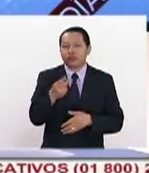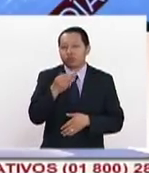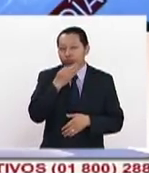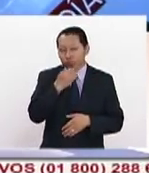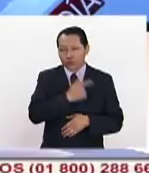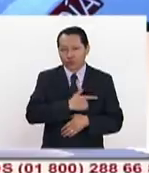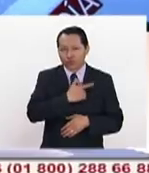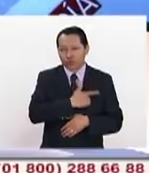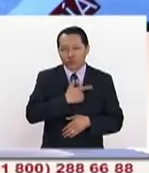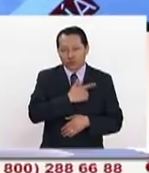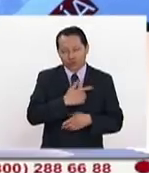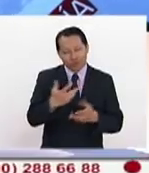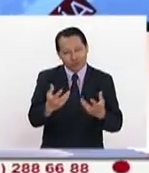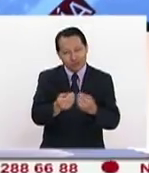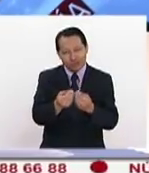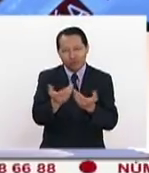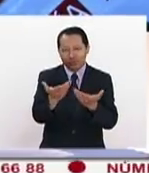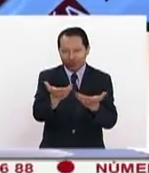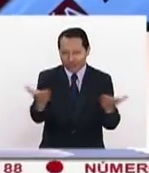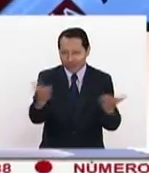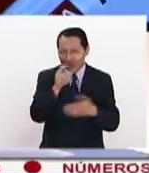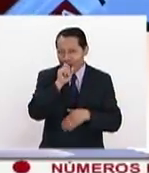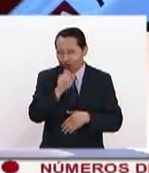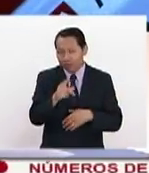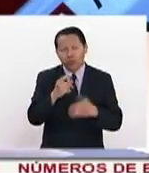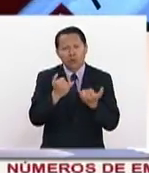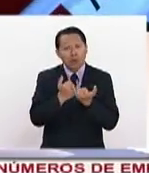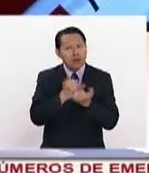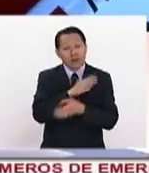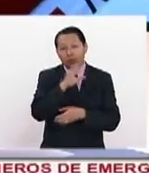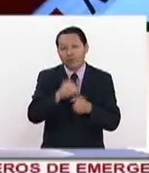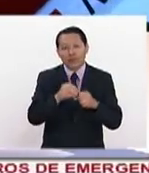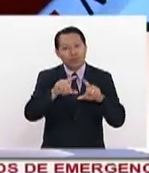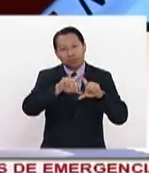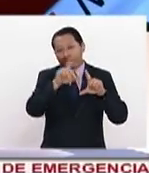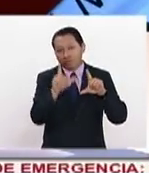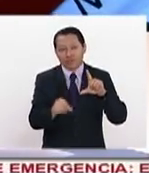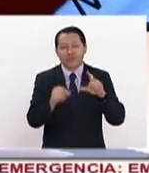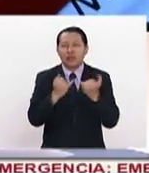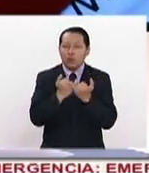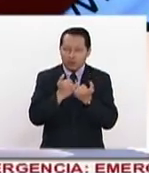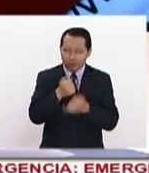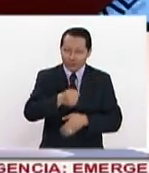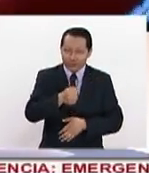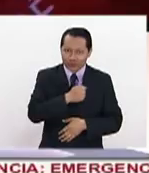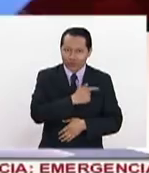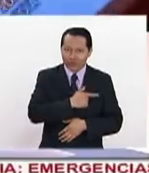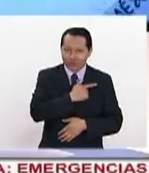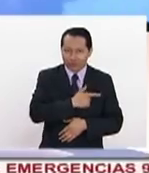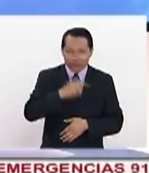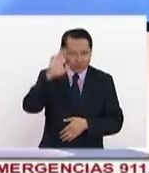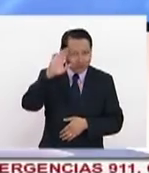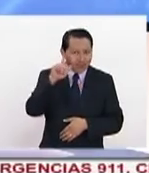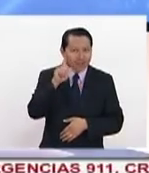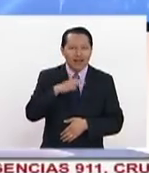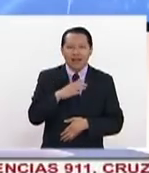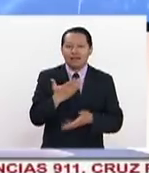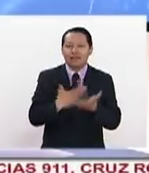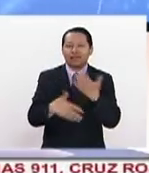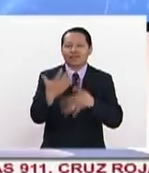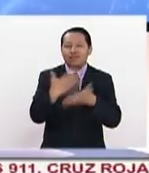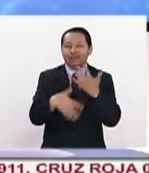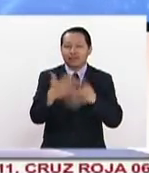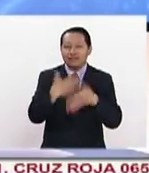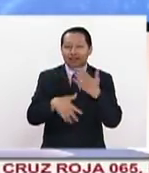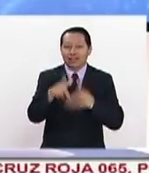es un placer estar con todos ustedes esta mañana a lo largo y ancho de nuestro país. Saludo con mucho gusto a Miguel González, quien se